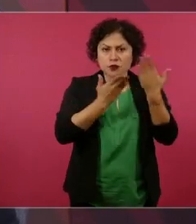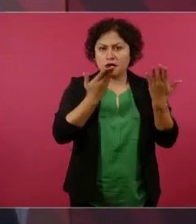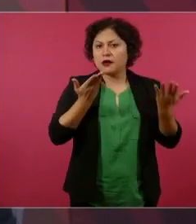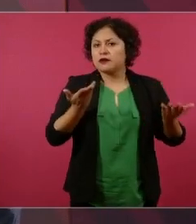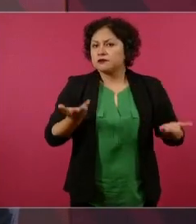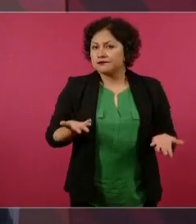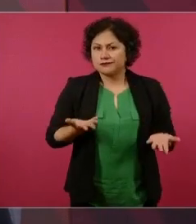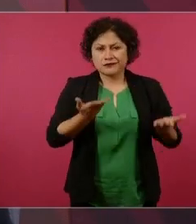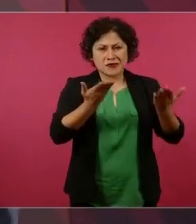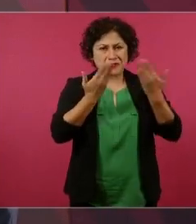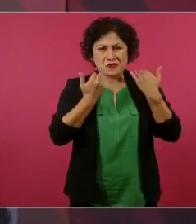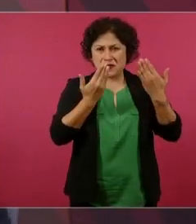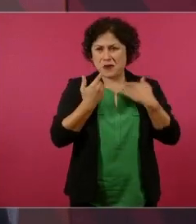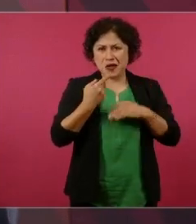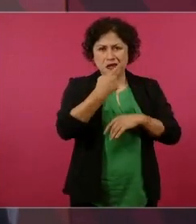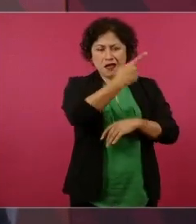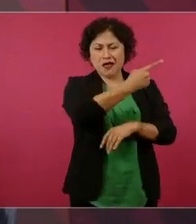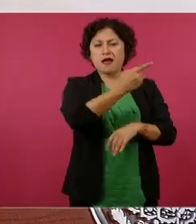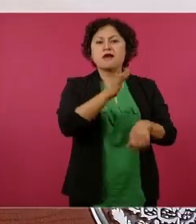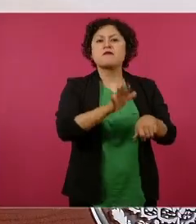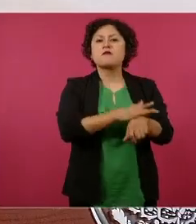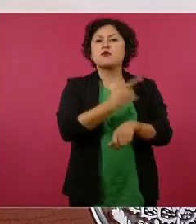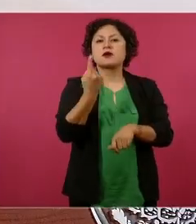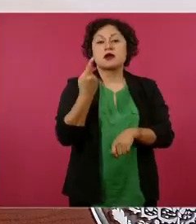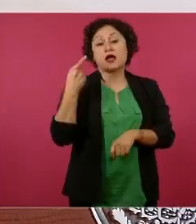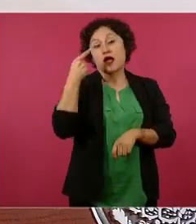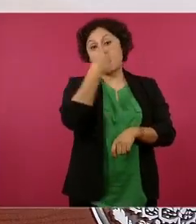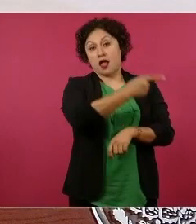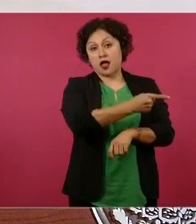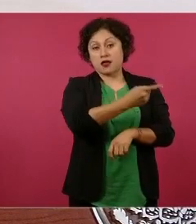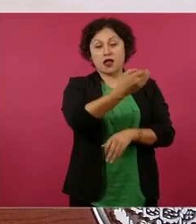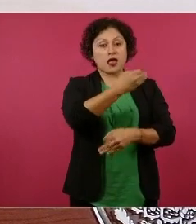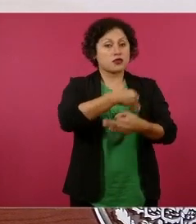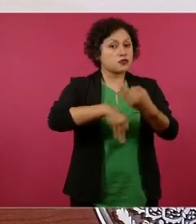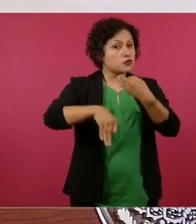Porque todo es pagado.